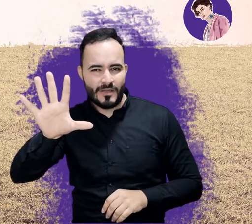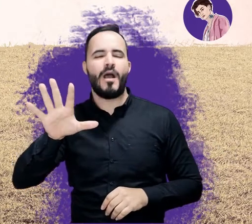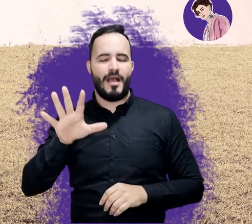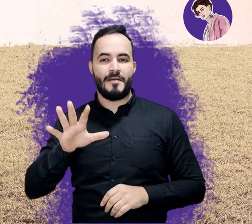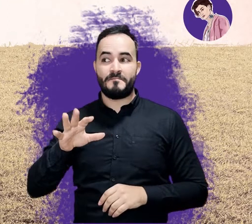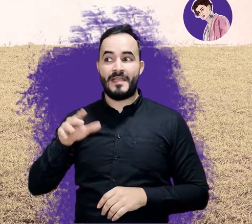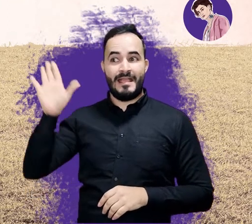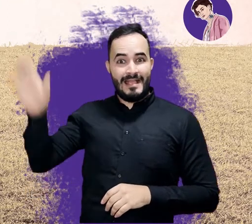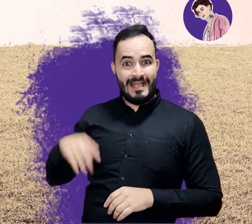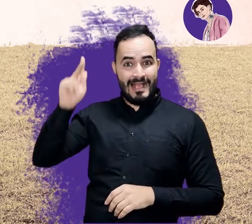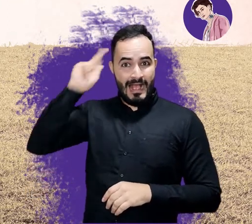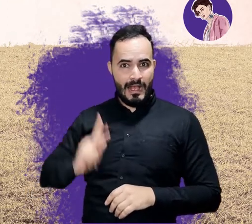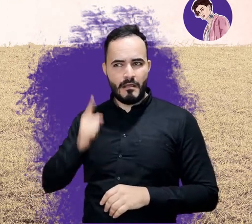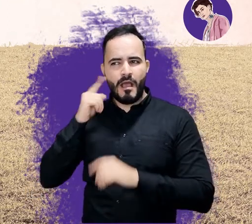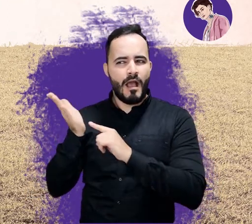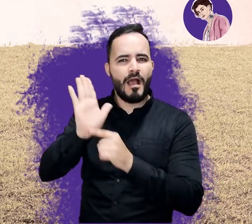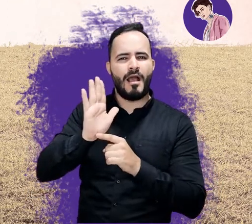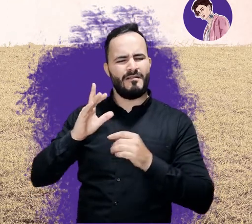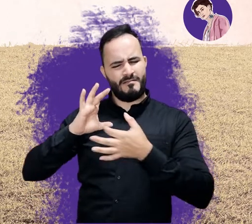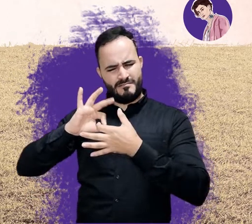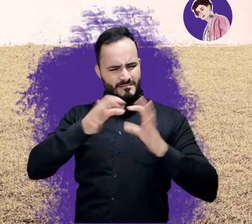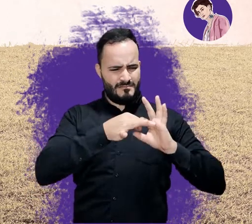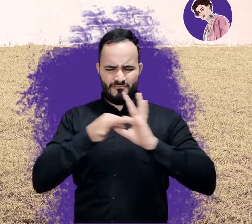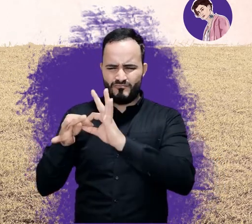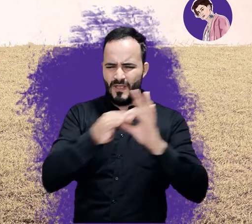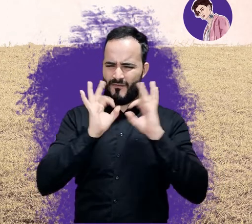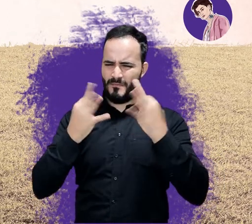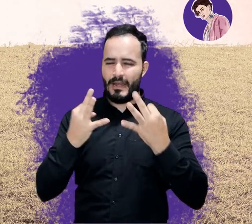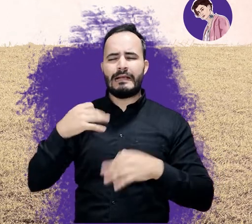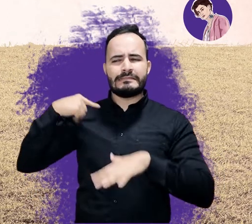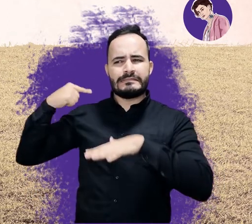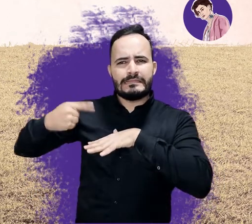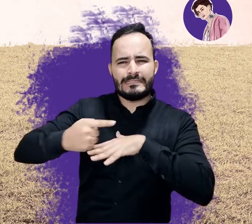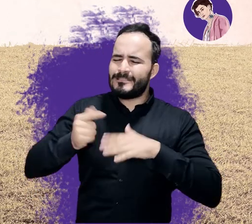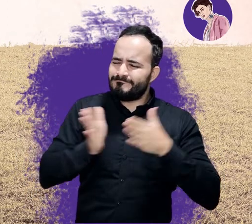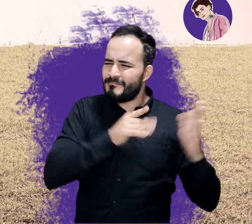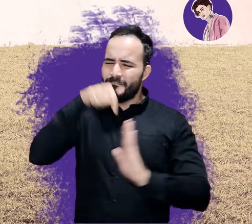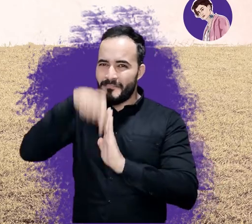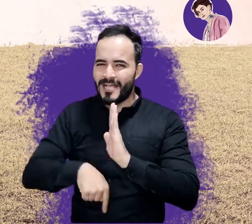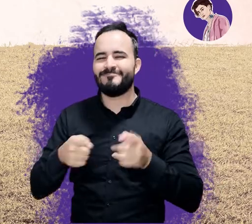compañía de Karen, cuando veamos los vínculos familiares más allá de lo tradicional.